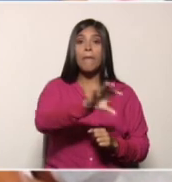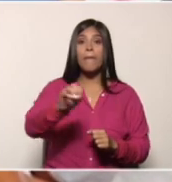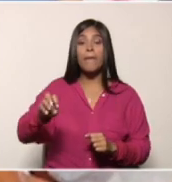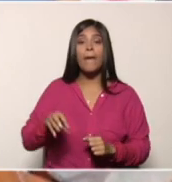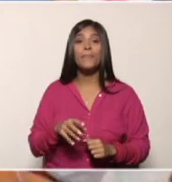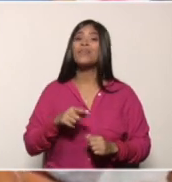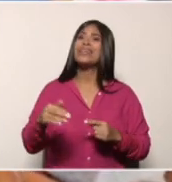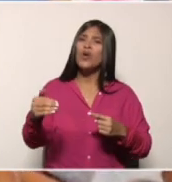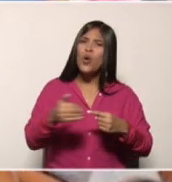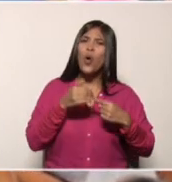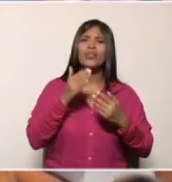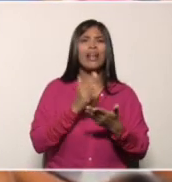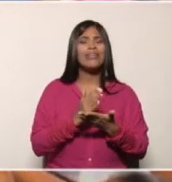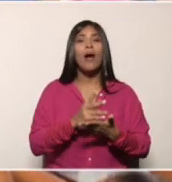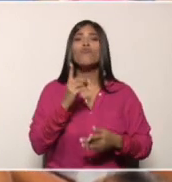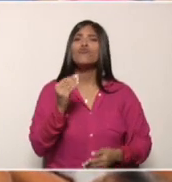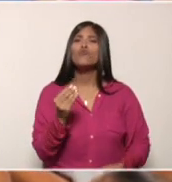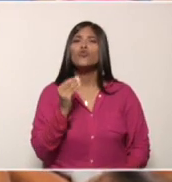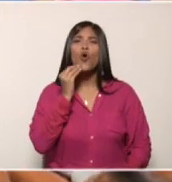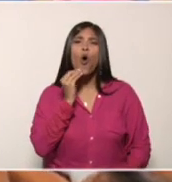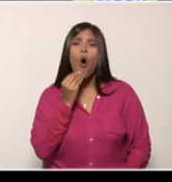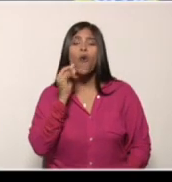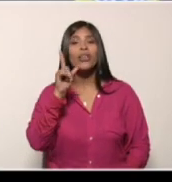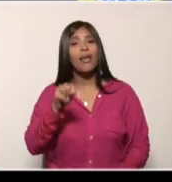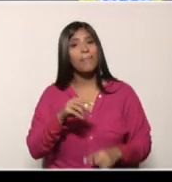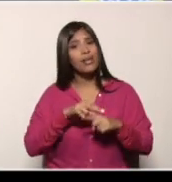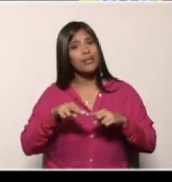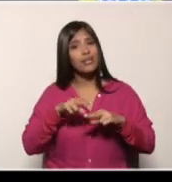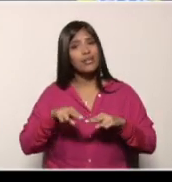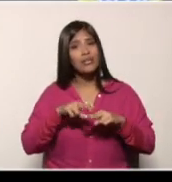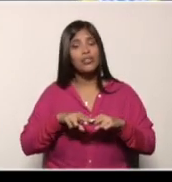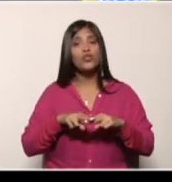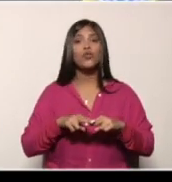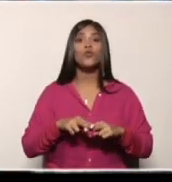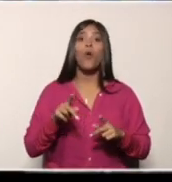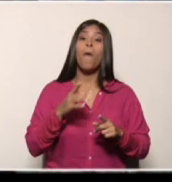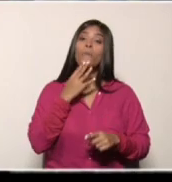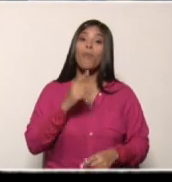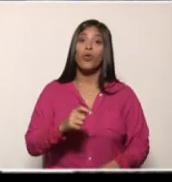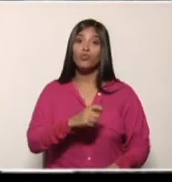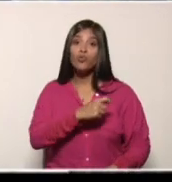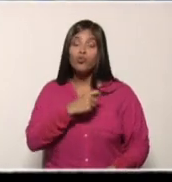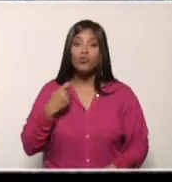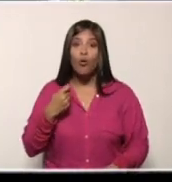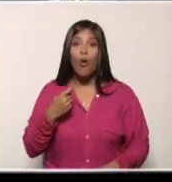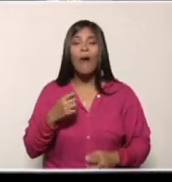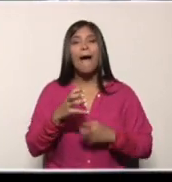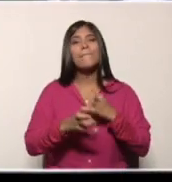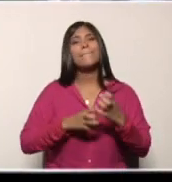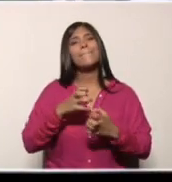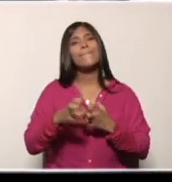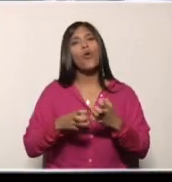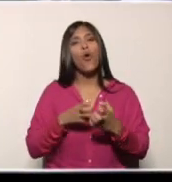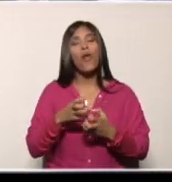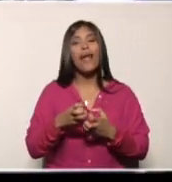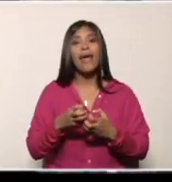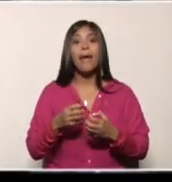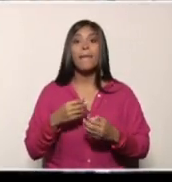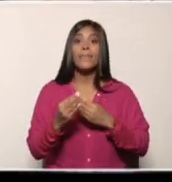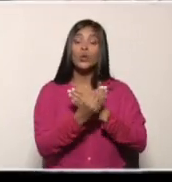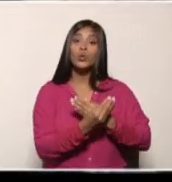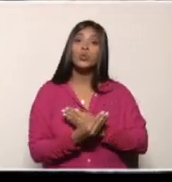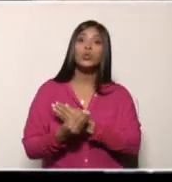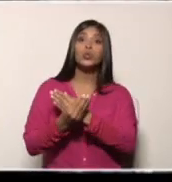afectan especialmente a jóvenes y niños. El consumo y tráfico de drogas representa un problema para la seguridad de